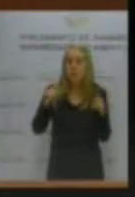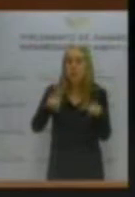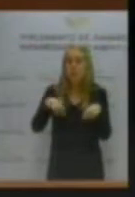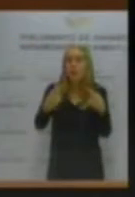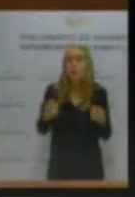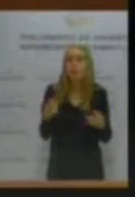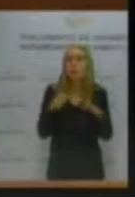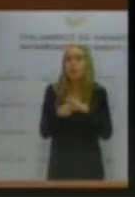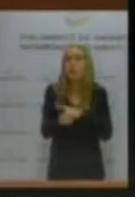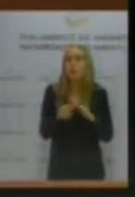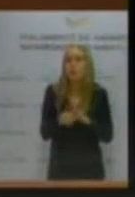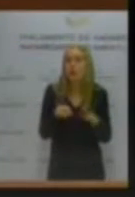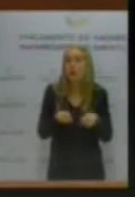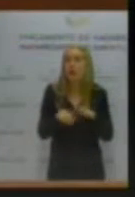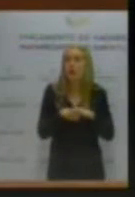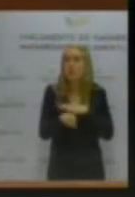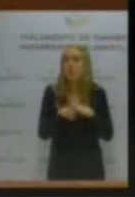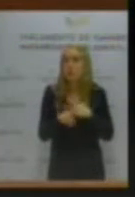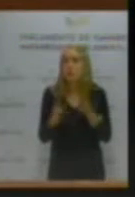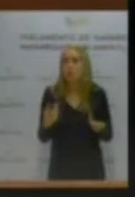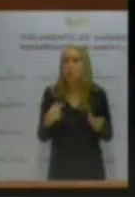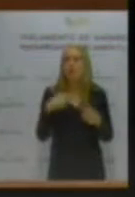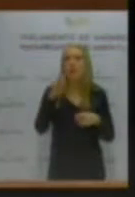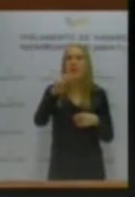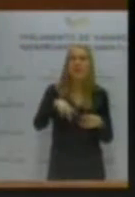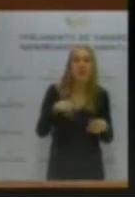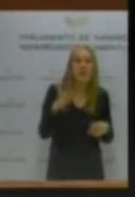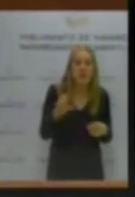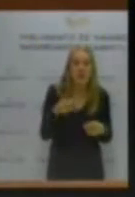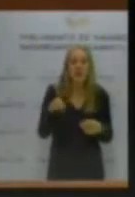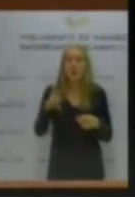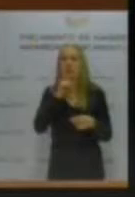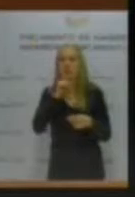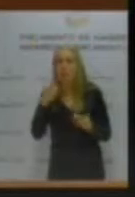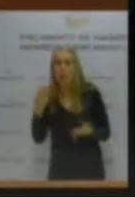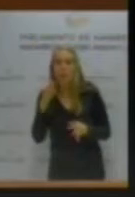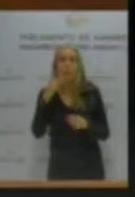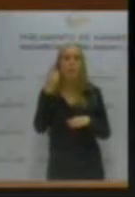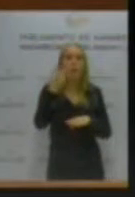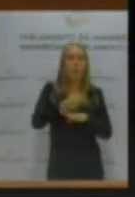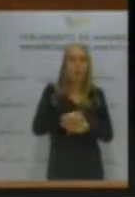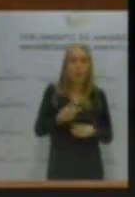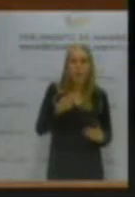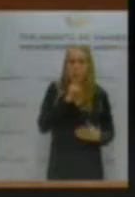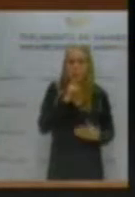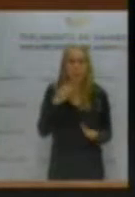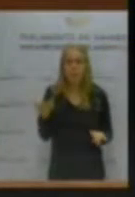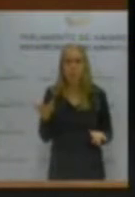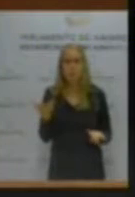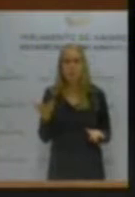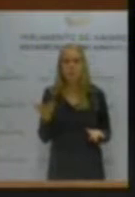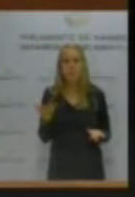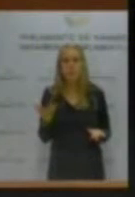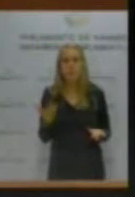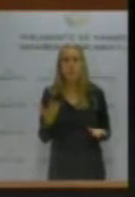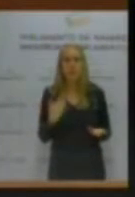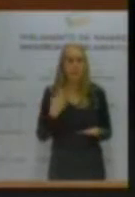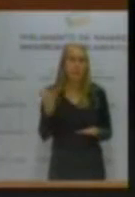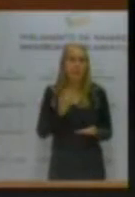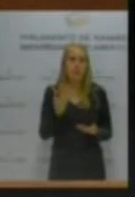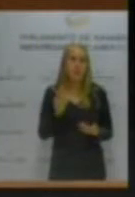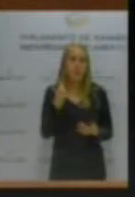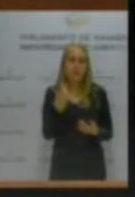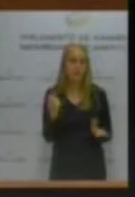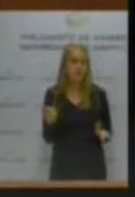la forma jurídica que adoptará, ni quién lo integrará, ni cómo será su gobernanza. Cuestiones totalmente imprescindibles para